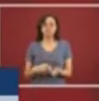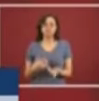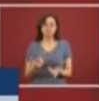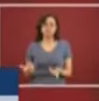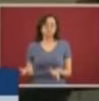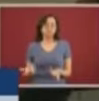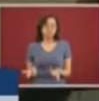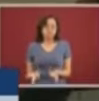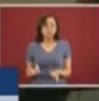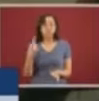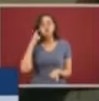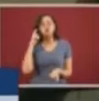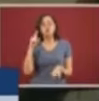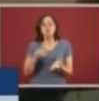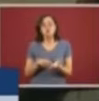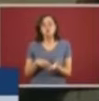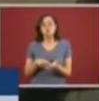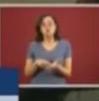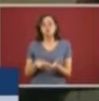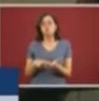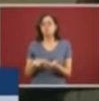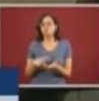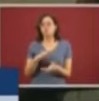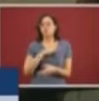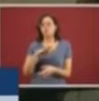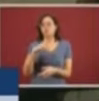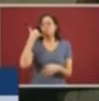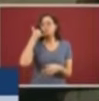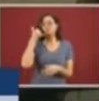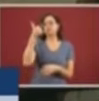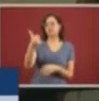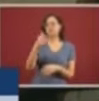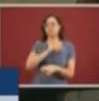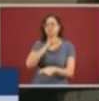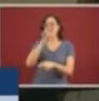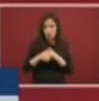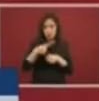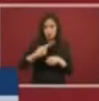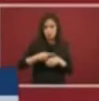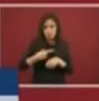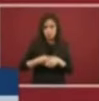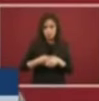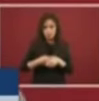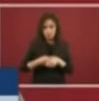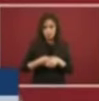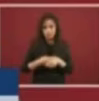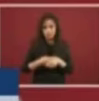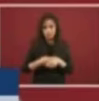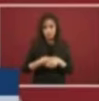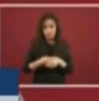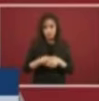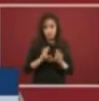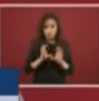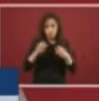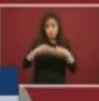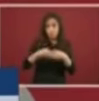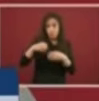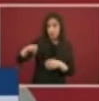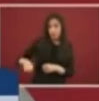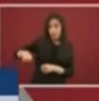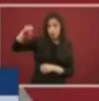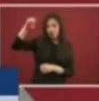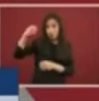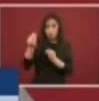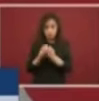de bioseguridad en cada momento de su atención, más allá de que estemos en esta epidemia de COVID-19,